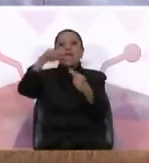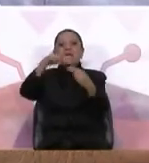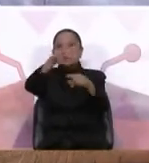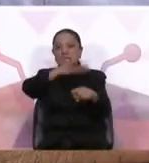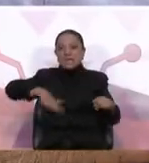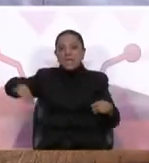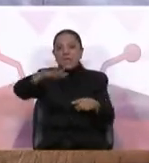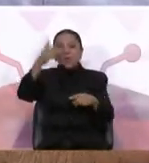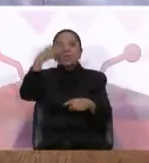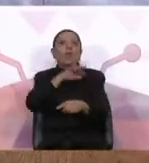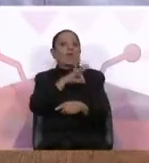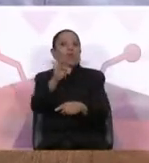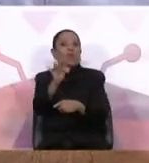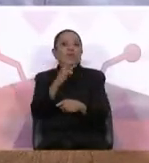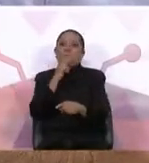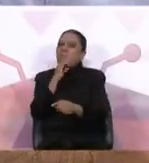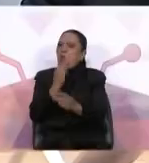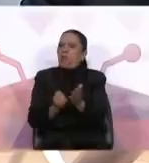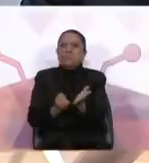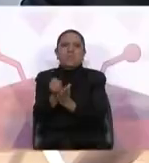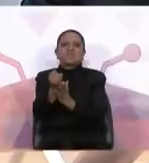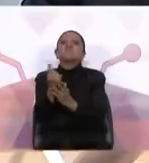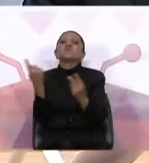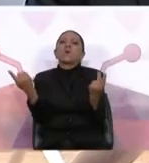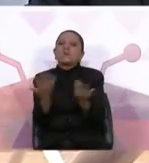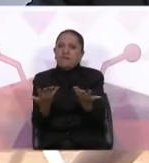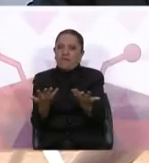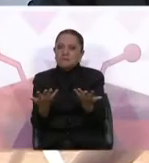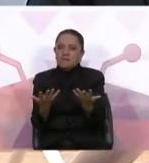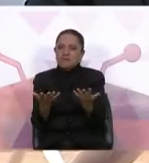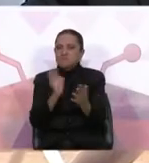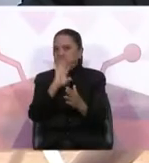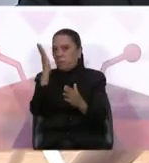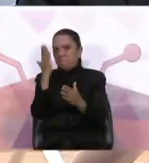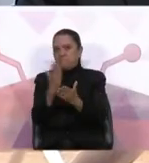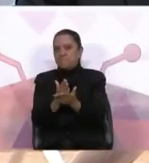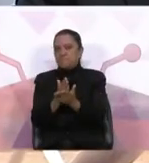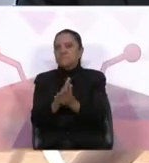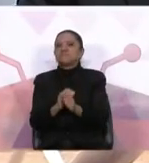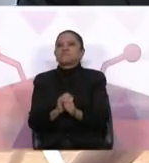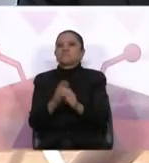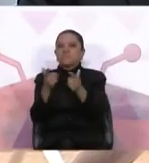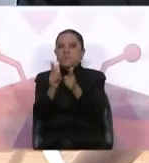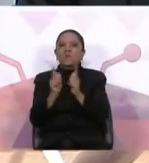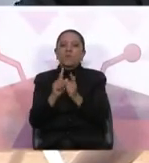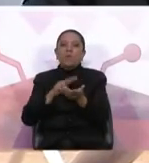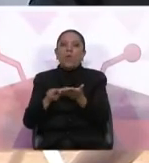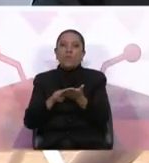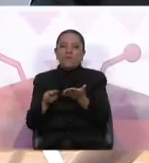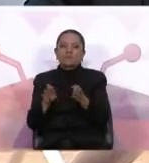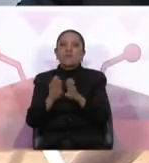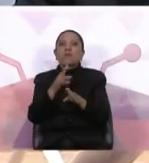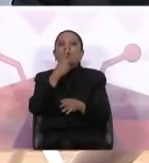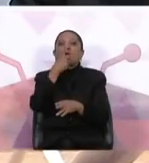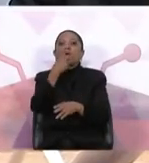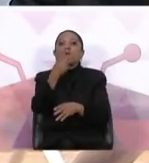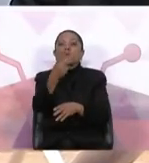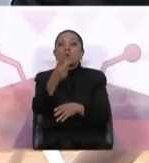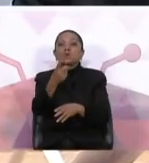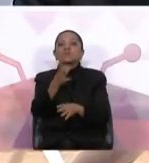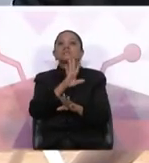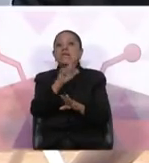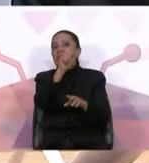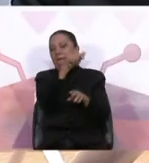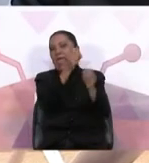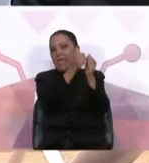tomar la mejor decisión gracias candidata a nadie a los de las llaves del partido verde y como dice mi compañera michelle a 1 ofra nos quedamos con usted porque le toca